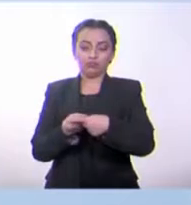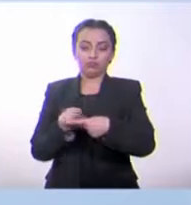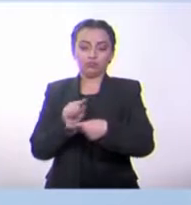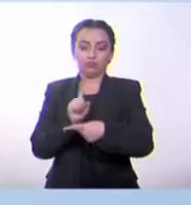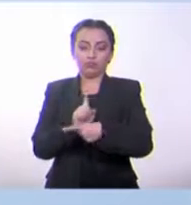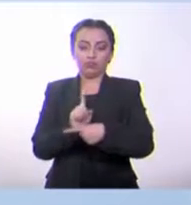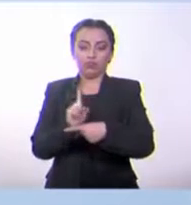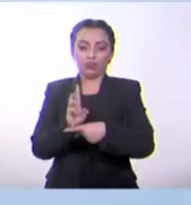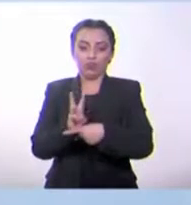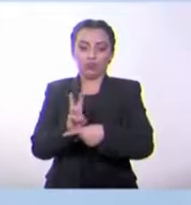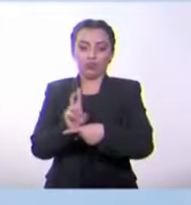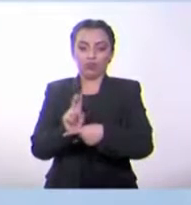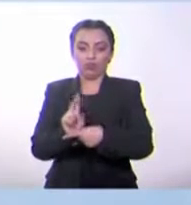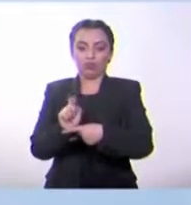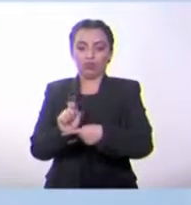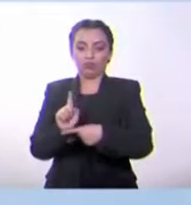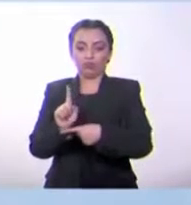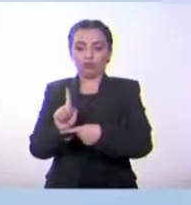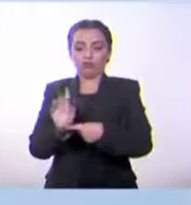162.19 gramos sobre mol.